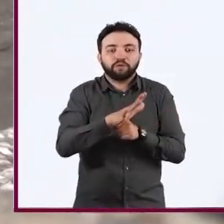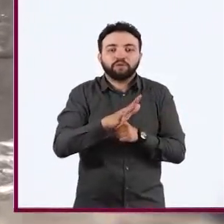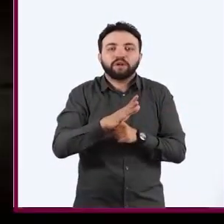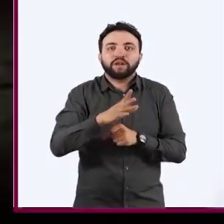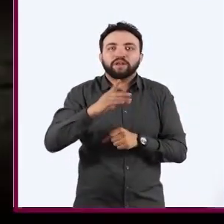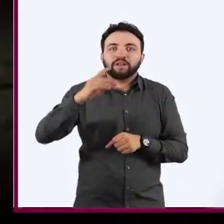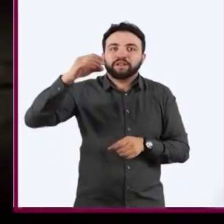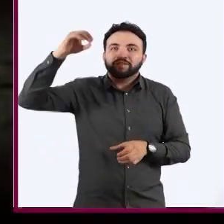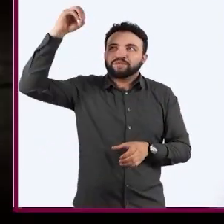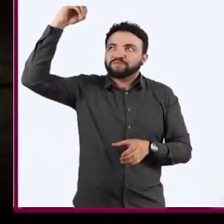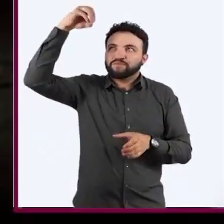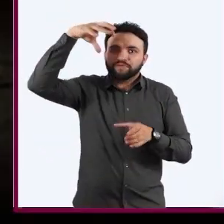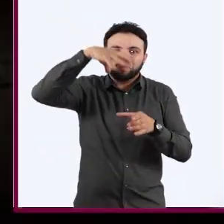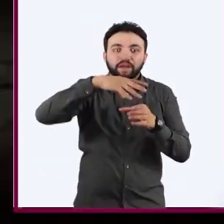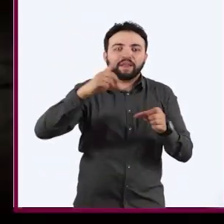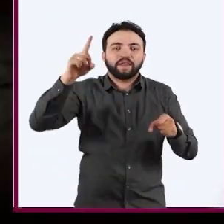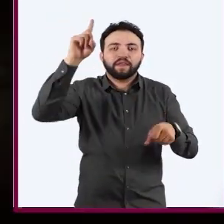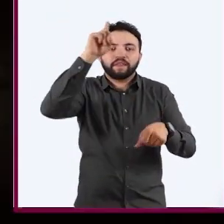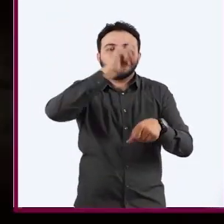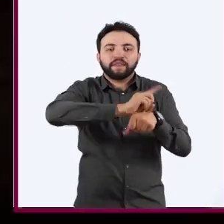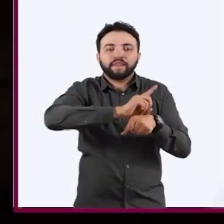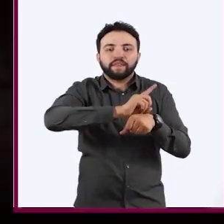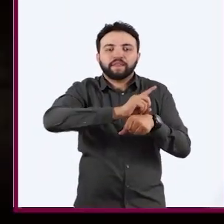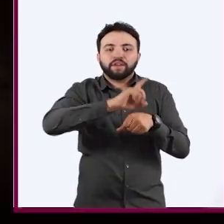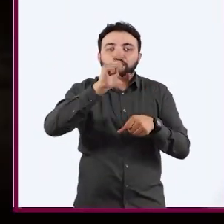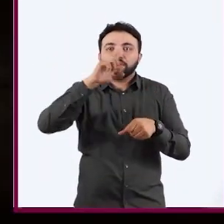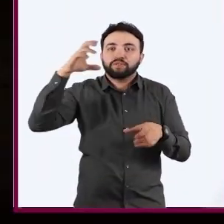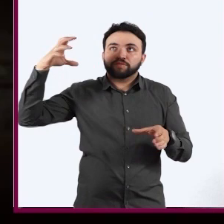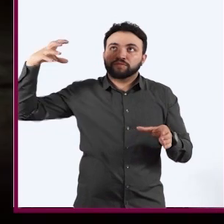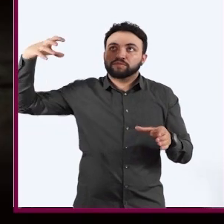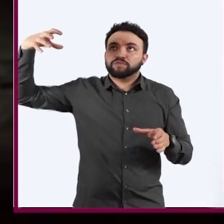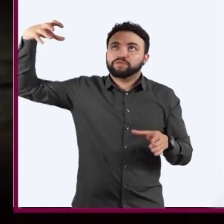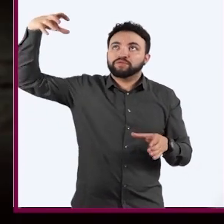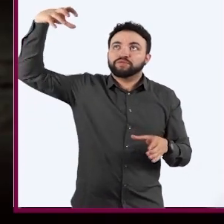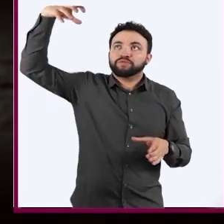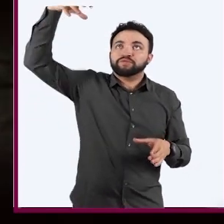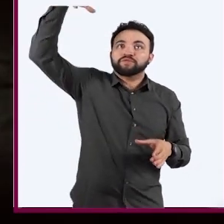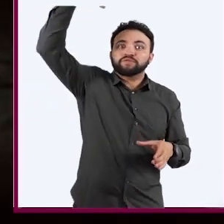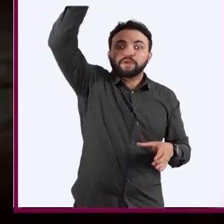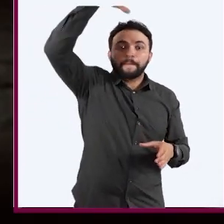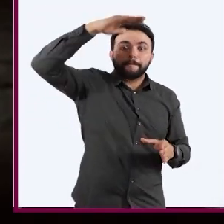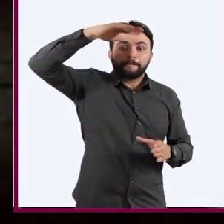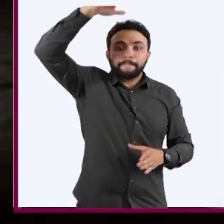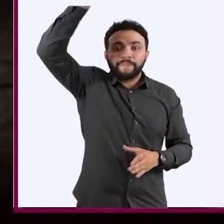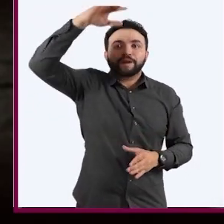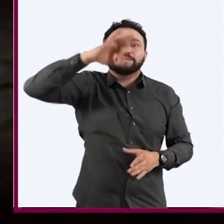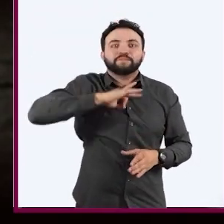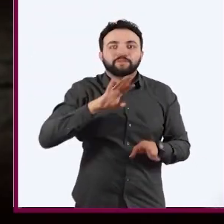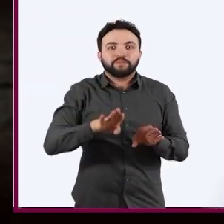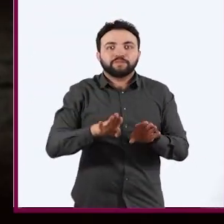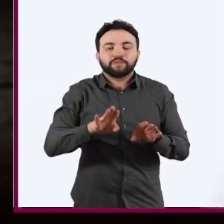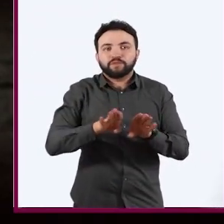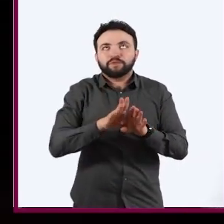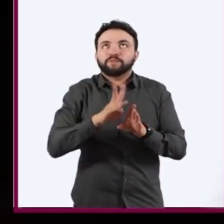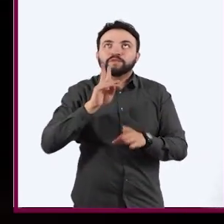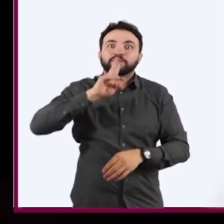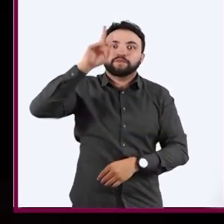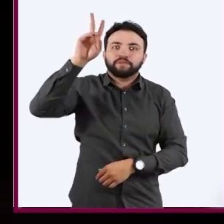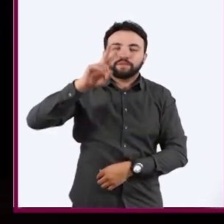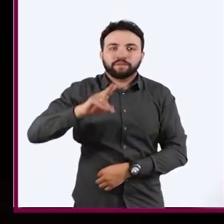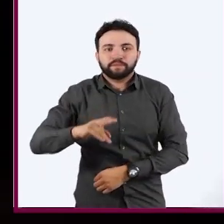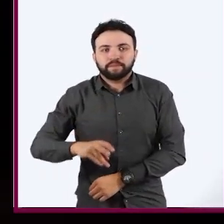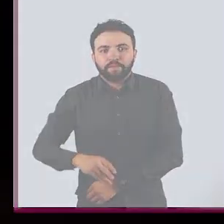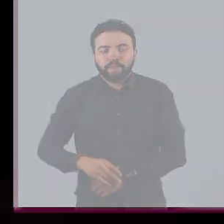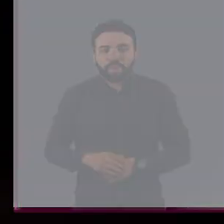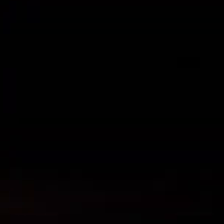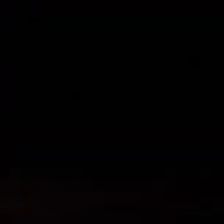observatorio era la entrada de rayos verticales el día de paso cenital, o sea, el día que el sol alcance el punto más alto de la bóveda celeste.